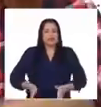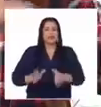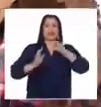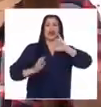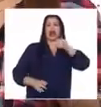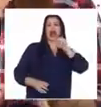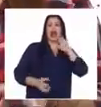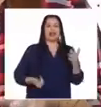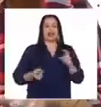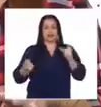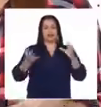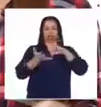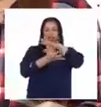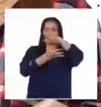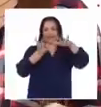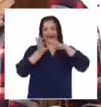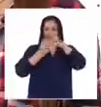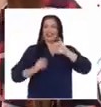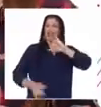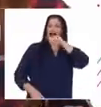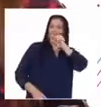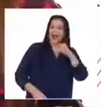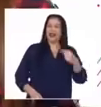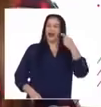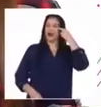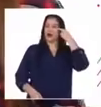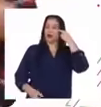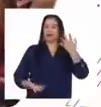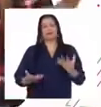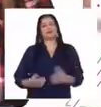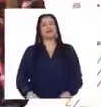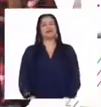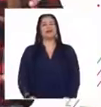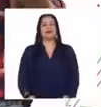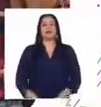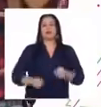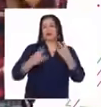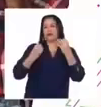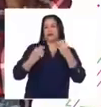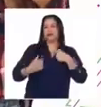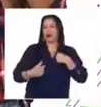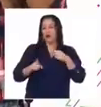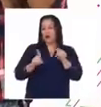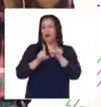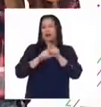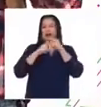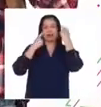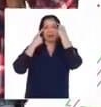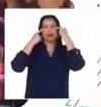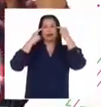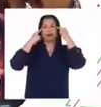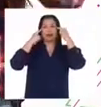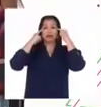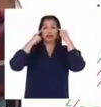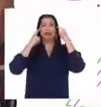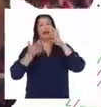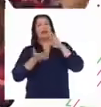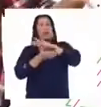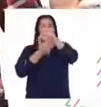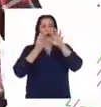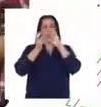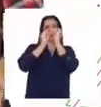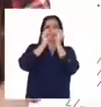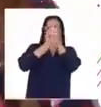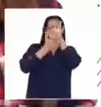una mezcla japonesa-jaena. Muy divertido. Bueno, Cristina, yo también soy medio achinadita, tengo de chola, tengo de